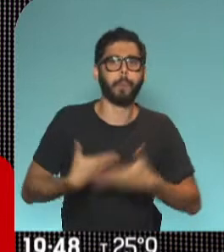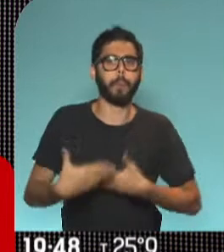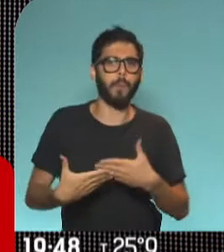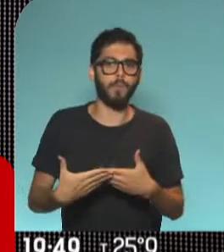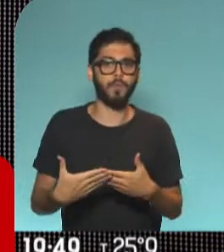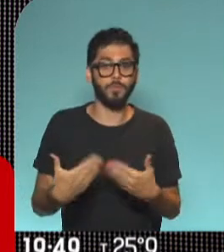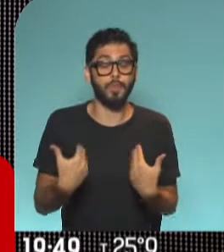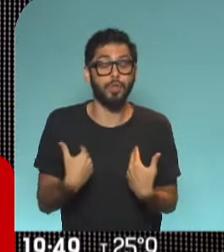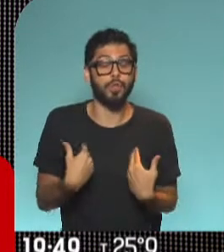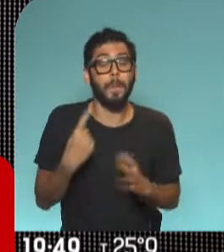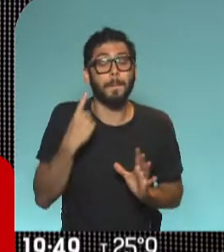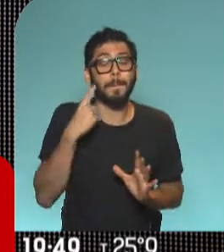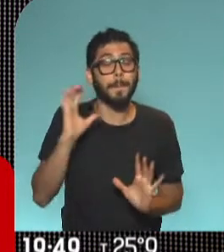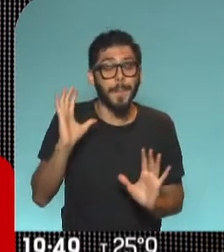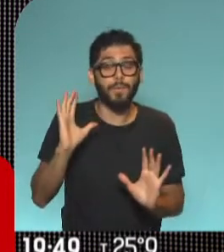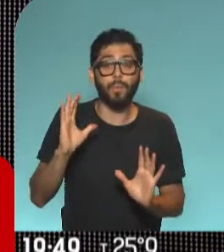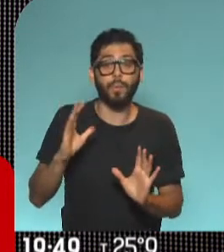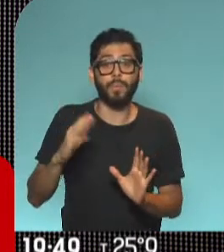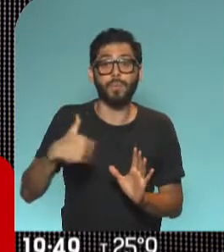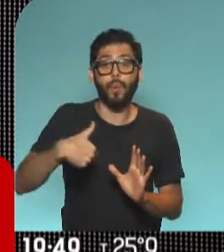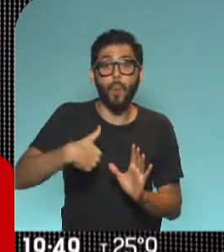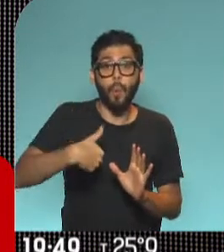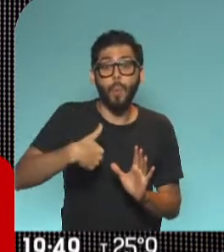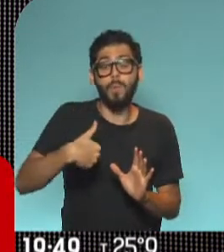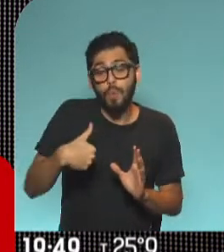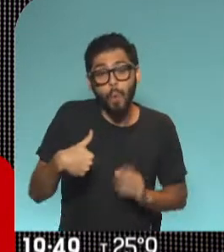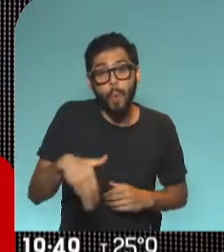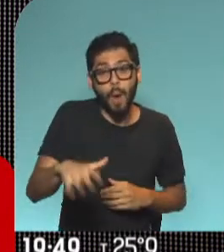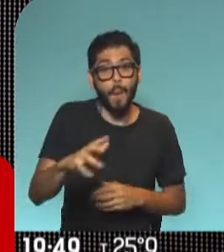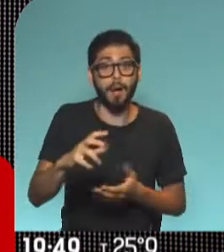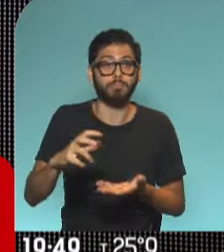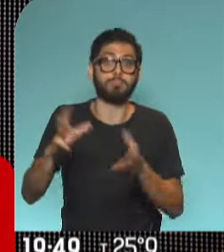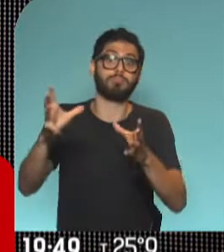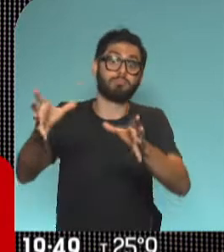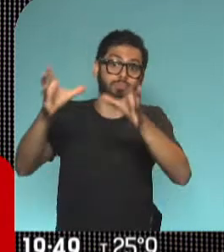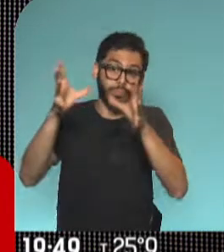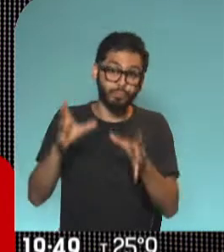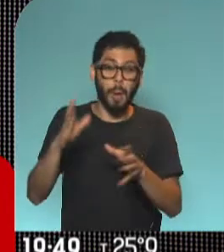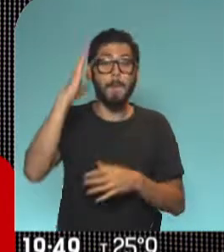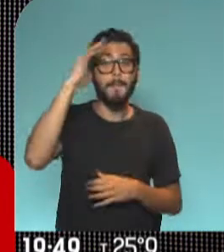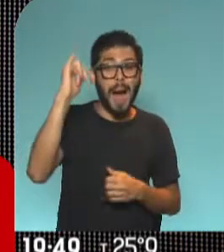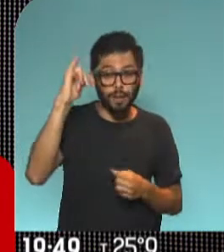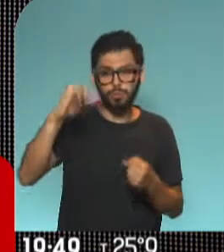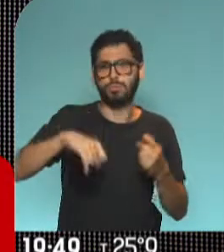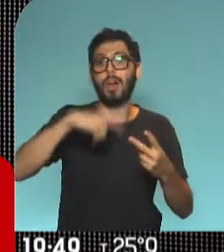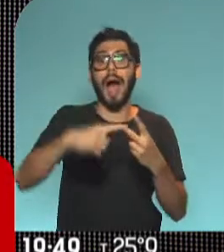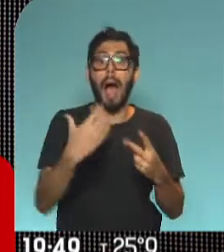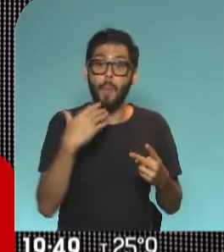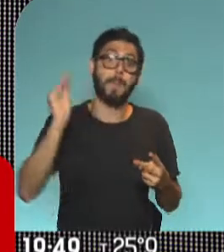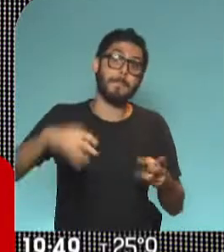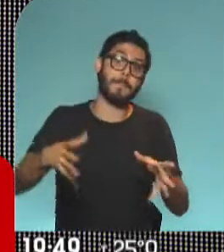Cuando yo creo, próximamente vamos a tener algunas noticias de mayor cantidad de dosis en marzo y todavía mucho más en